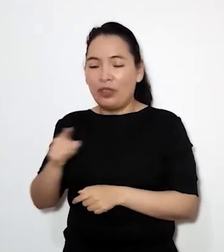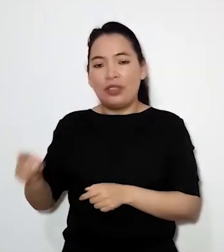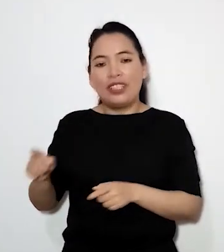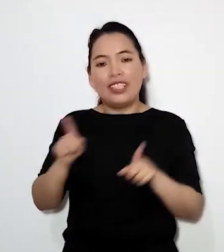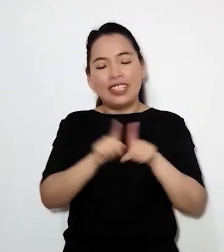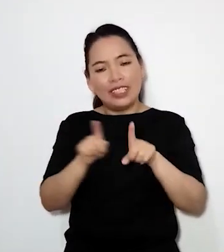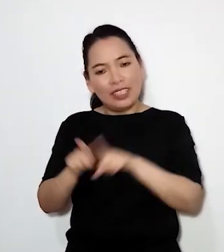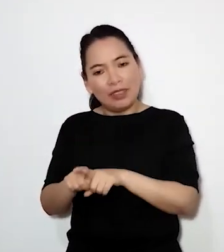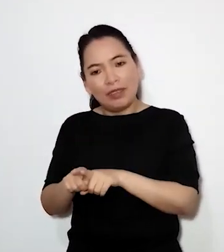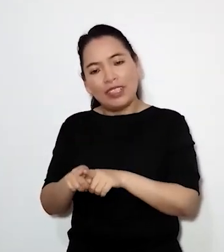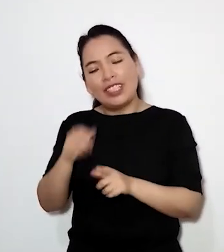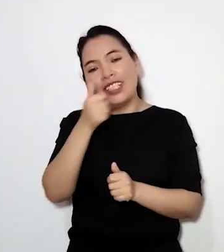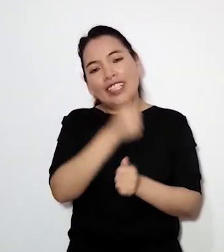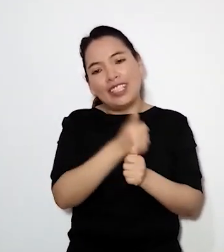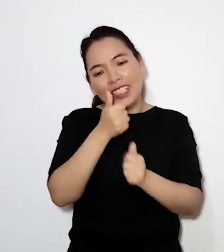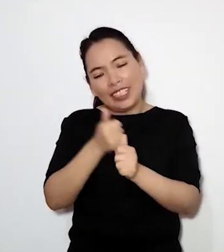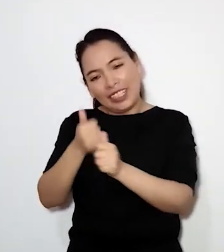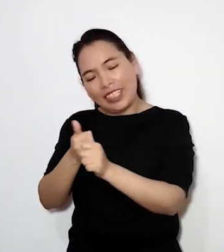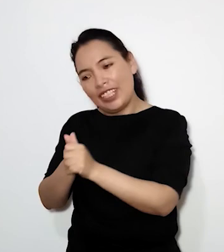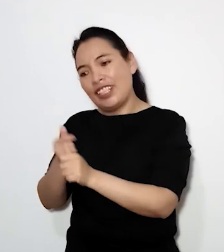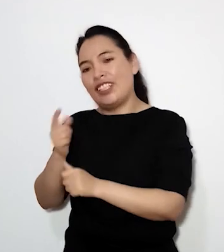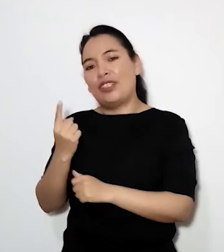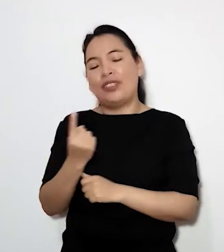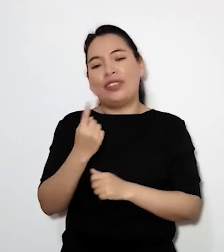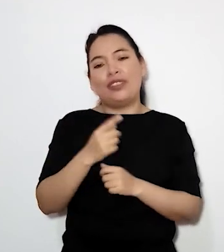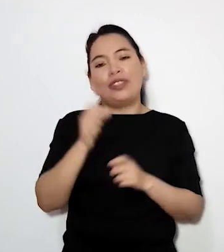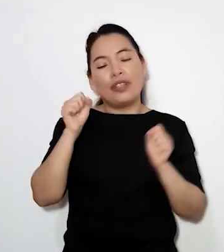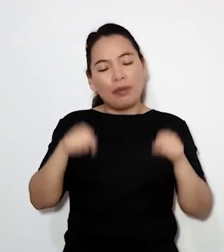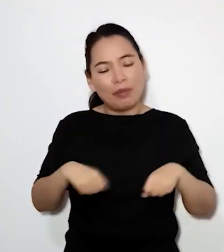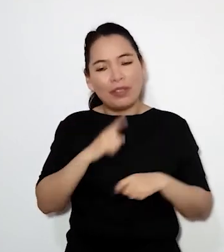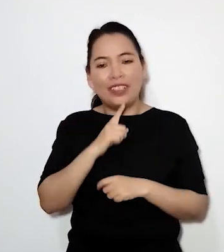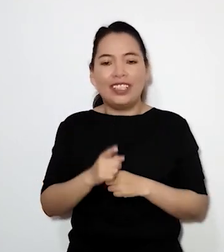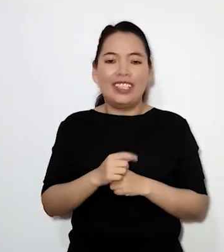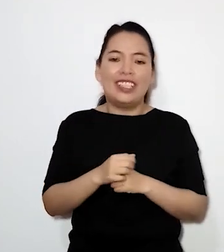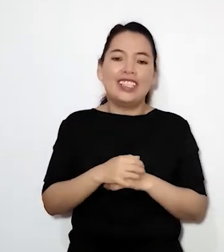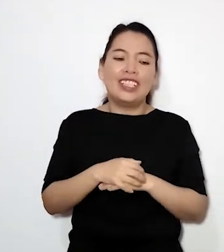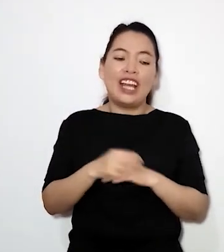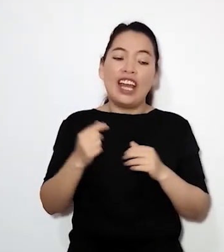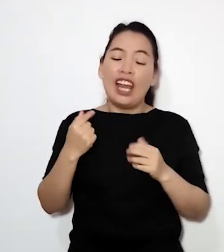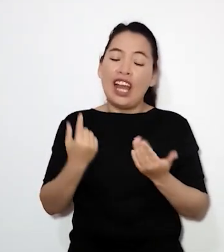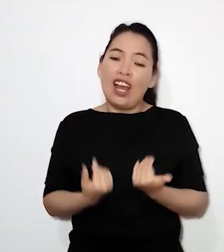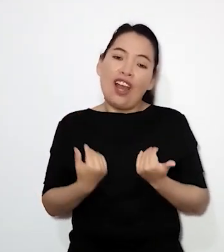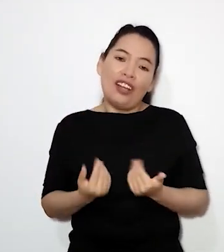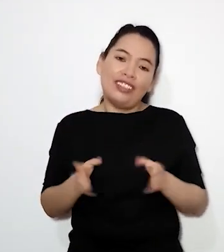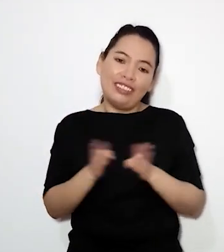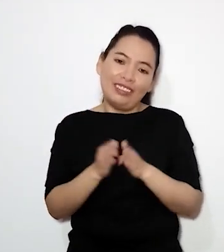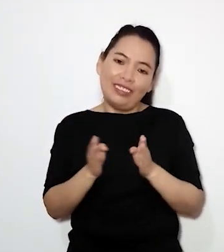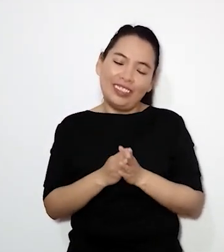cada una que nos han acompañado durante esta sesión. Muchísimas gracias.